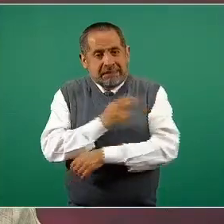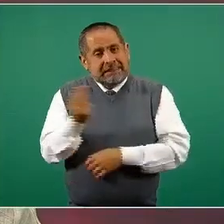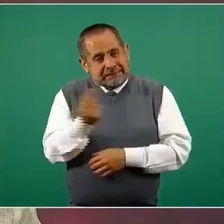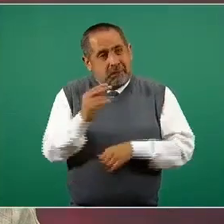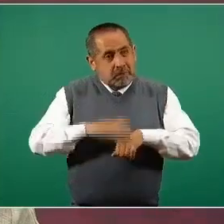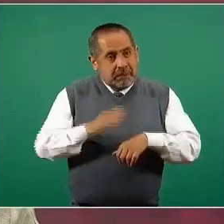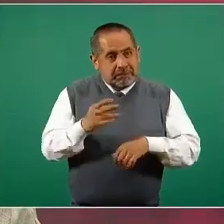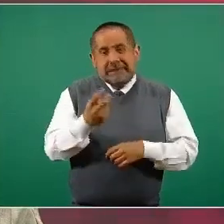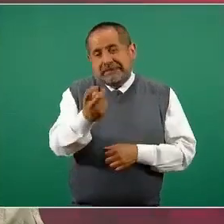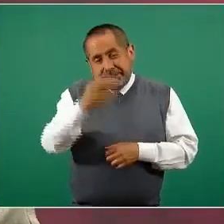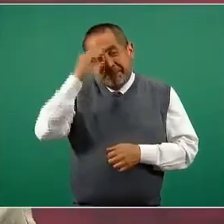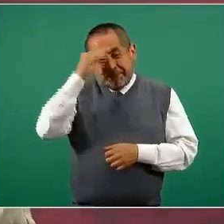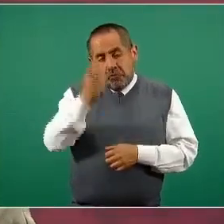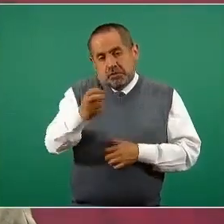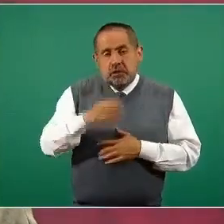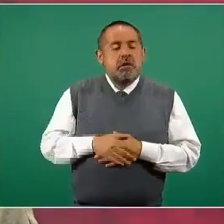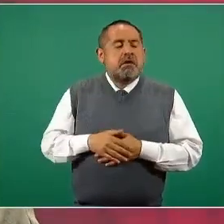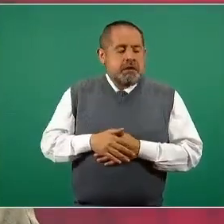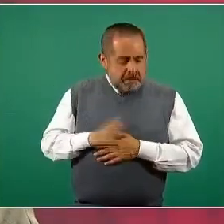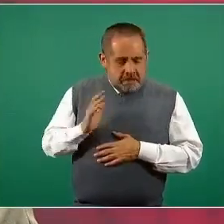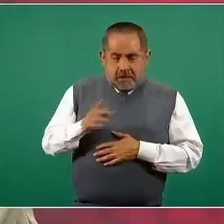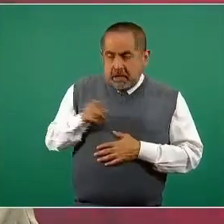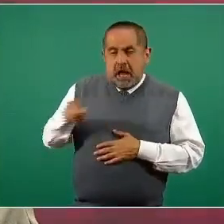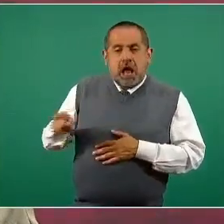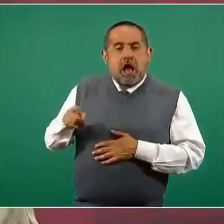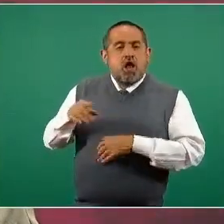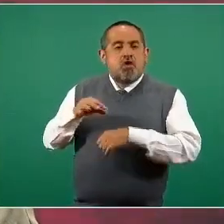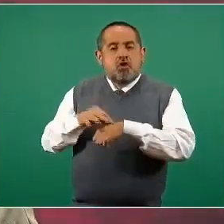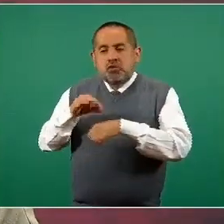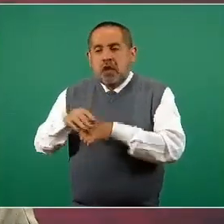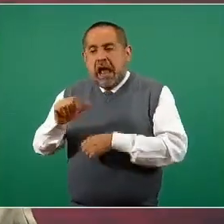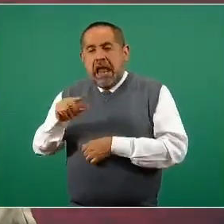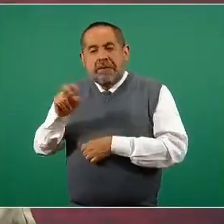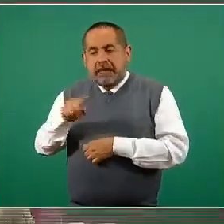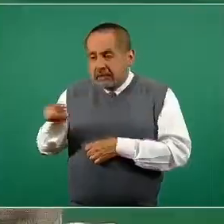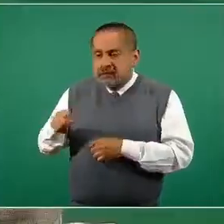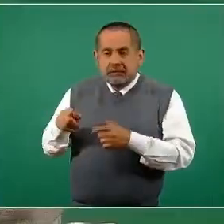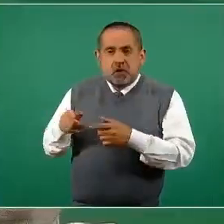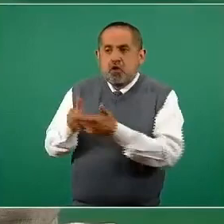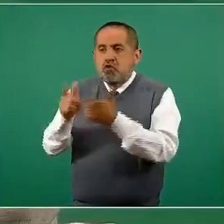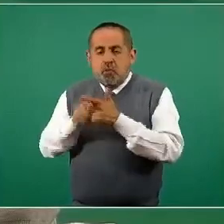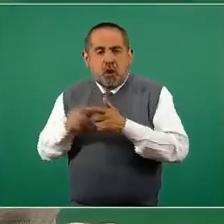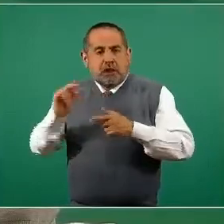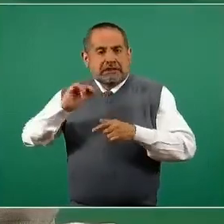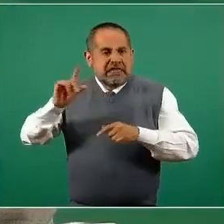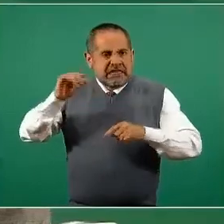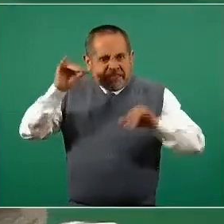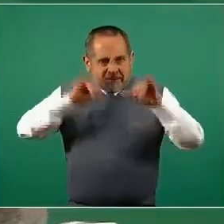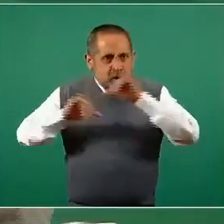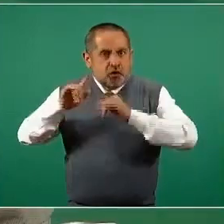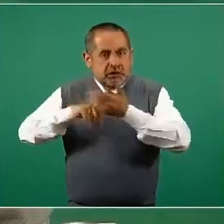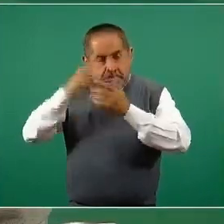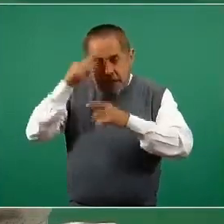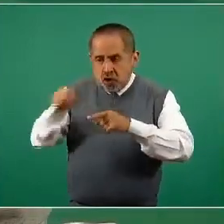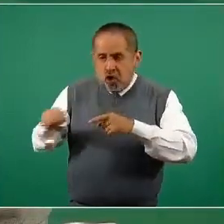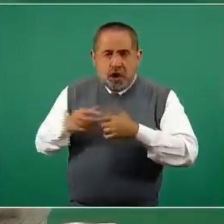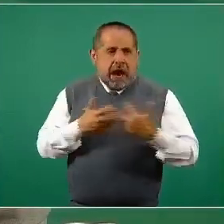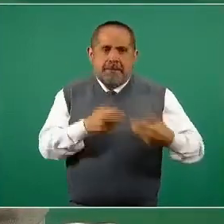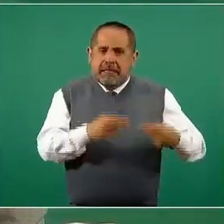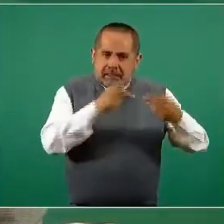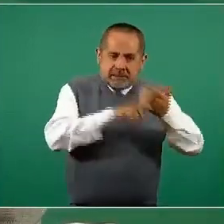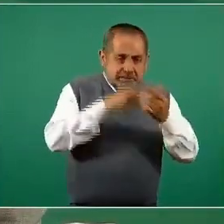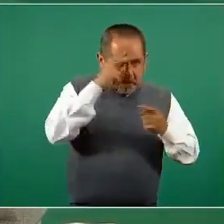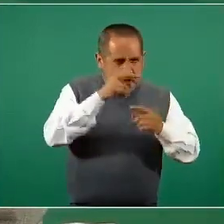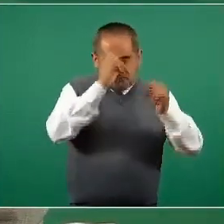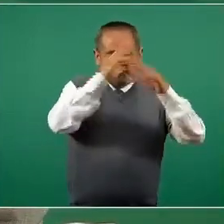pensó de esa manera y ha estado trabajando la doctora Álvarez Builla con su equipo, con la comunidad científica y tecnológica de México, con empresarios que